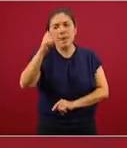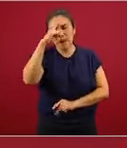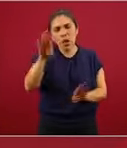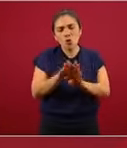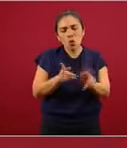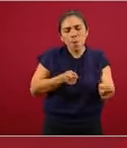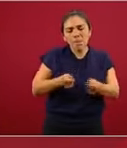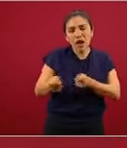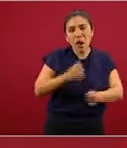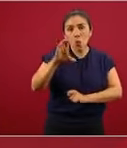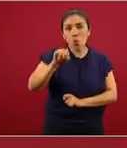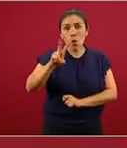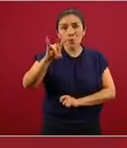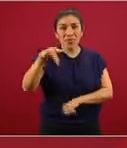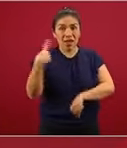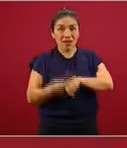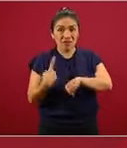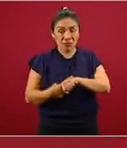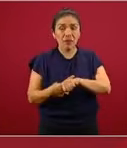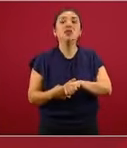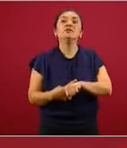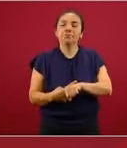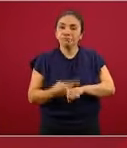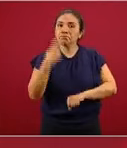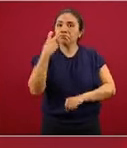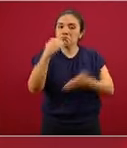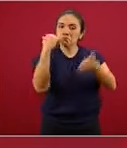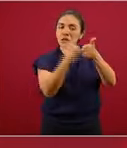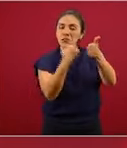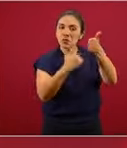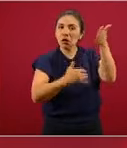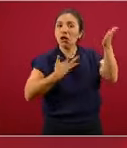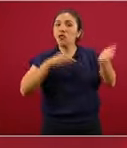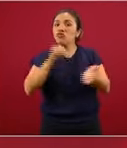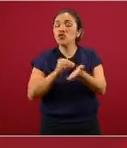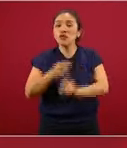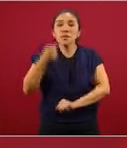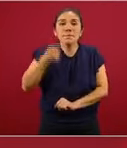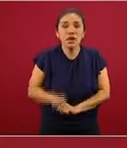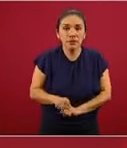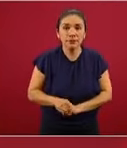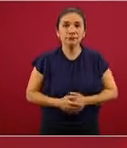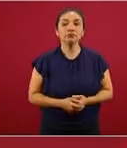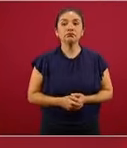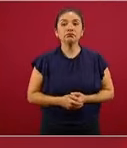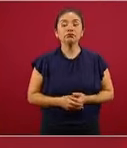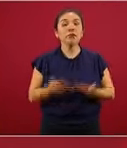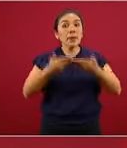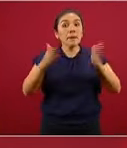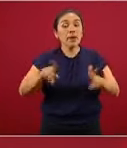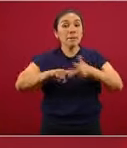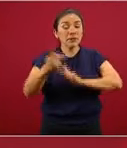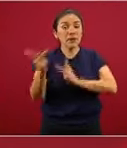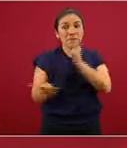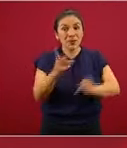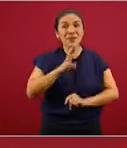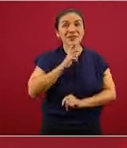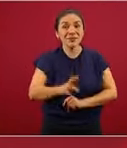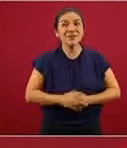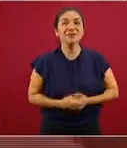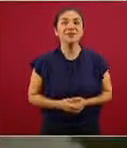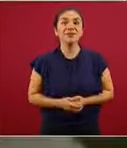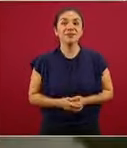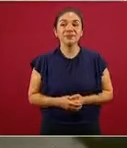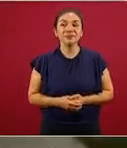manejo de COVID y son los lineamientos vigentes. Vamos a abrir a preguntas y